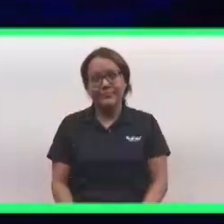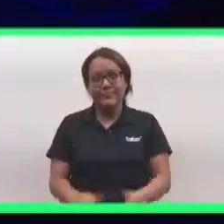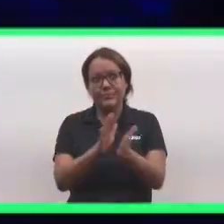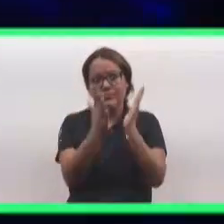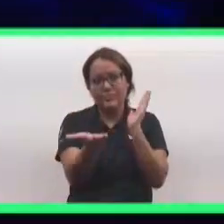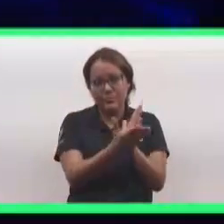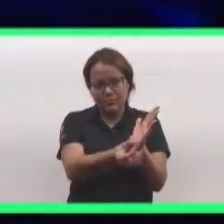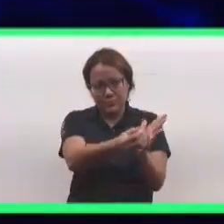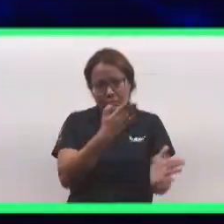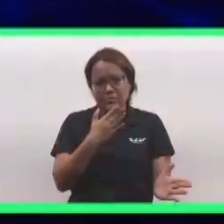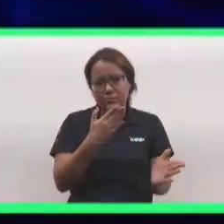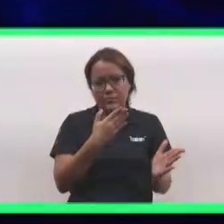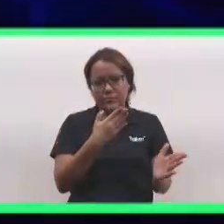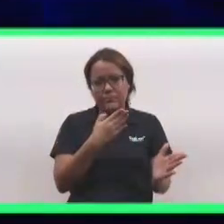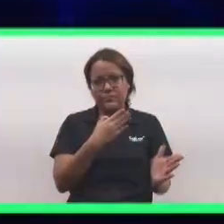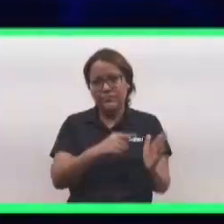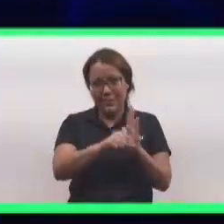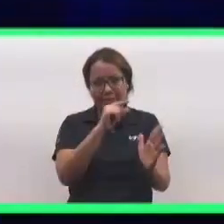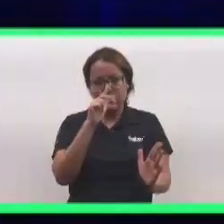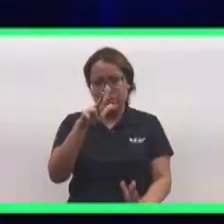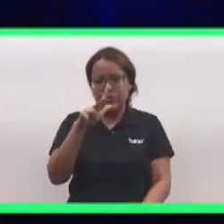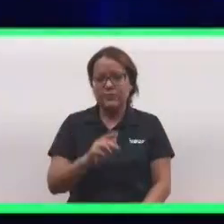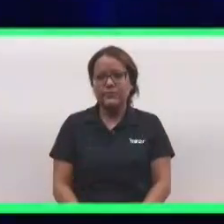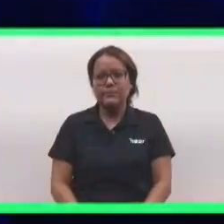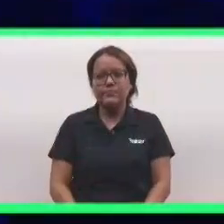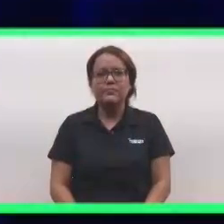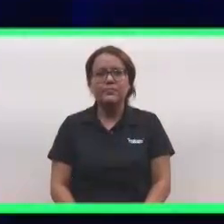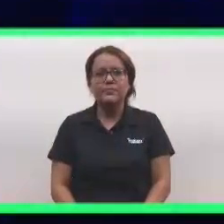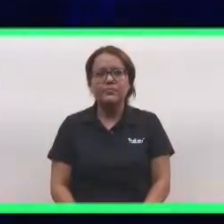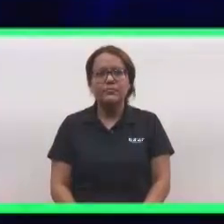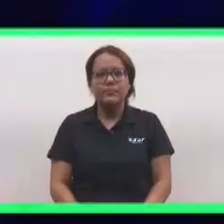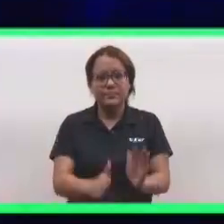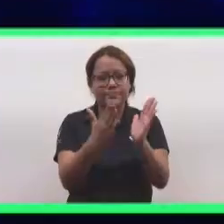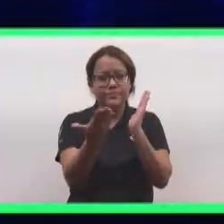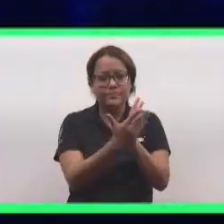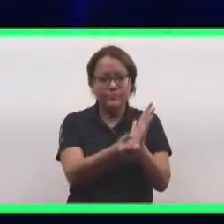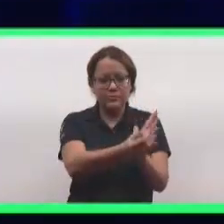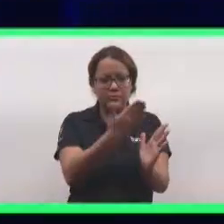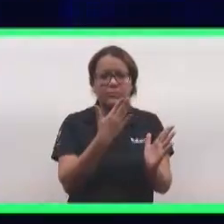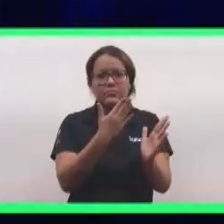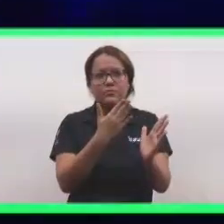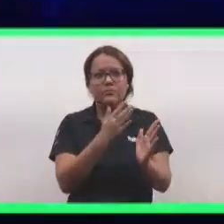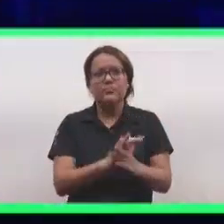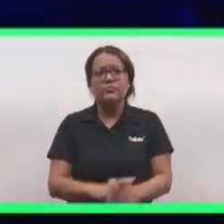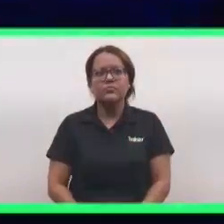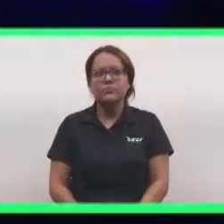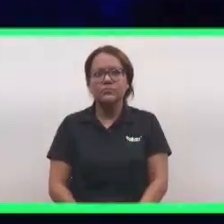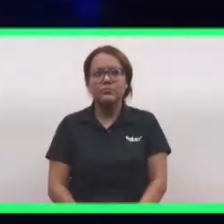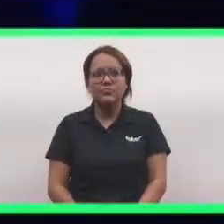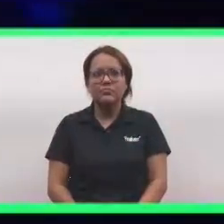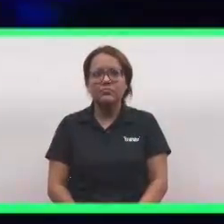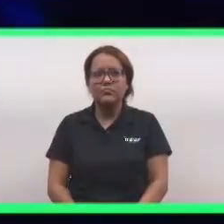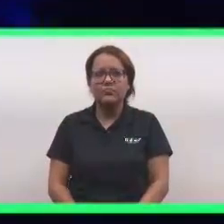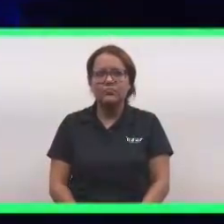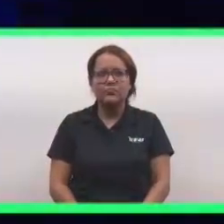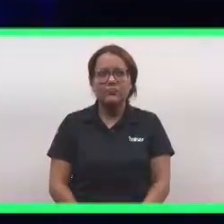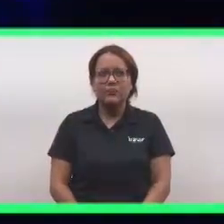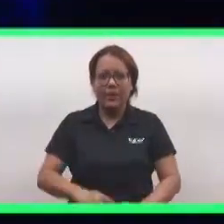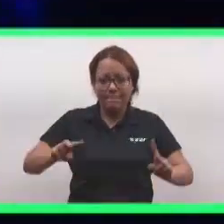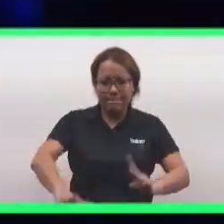garantía el día de hoy en el versículo 3, estamos en Isaías 26, y dice: tú guardarás en completa paz.